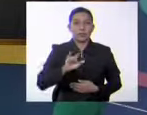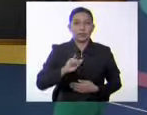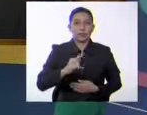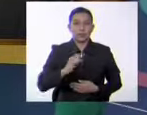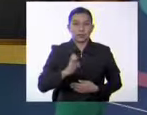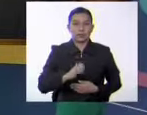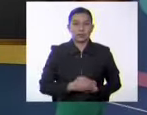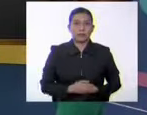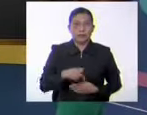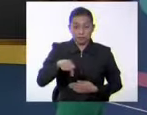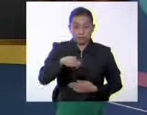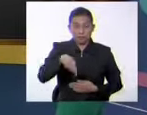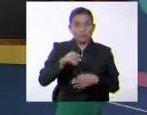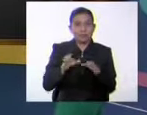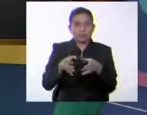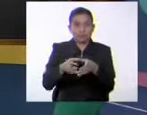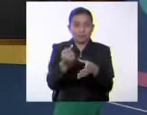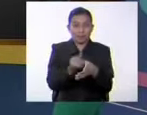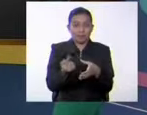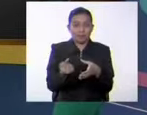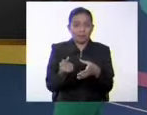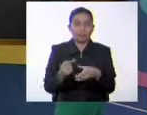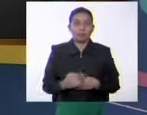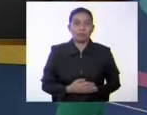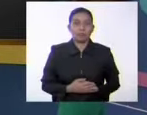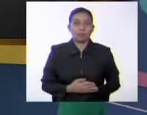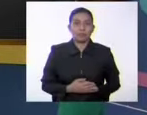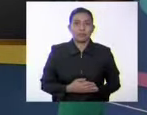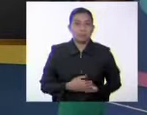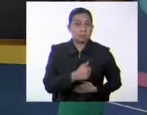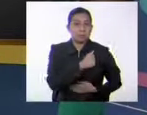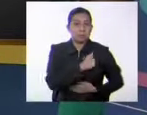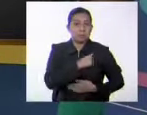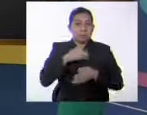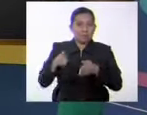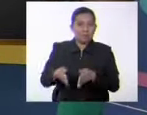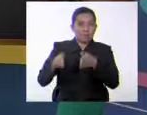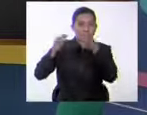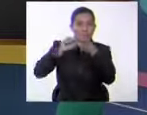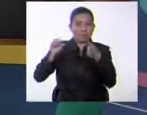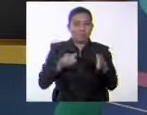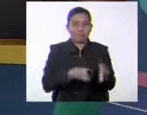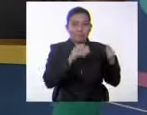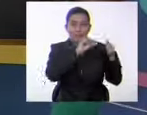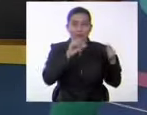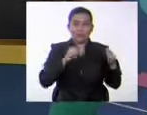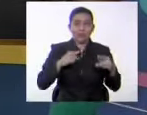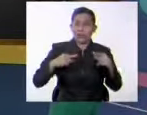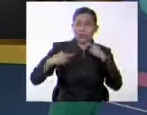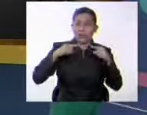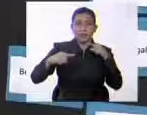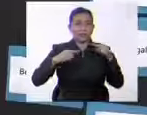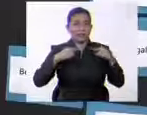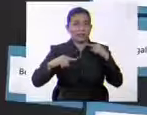de la élite, que tenían los cargos y a cargo las instituciones que gobernaban. Por esa razón es que